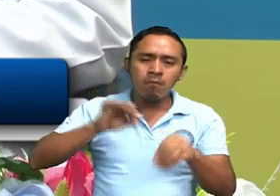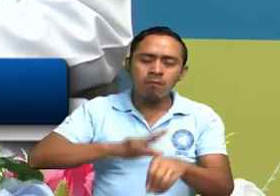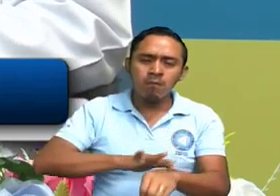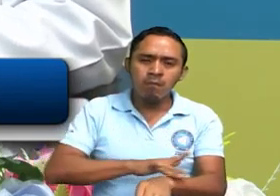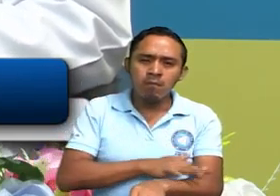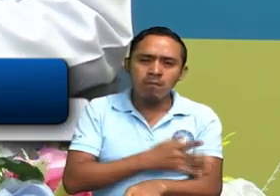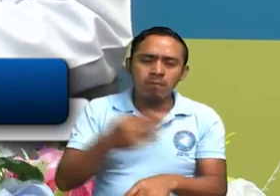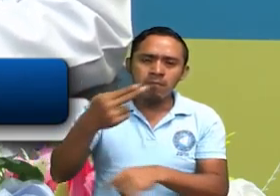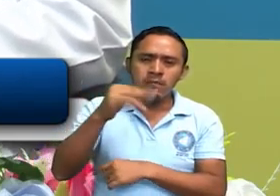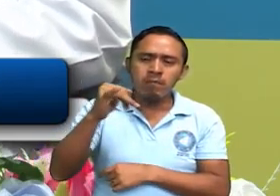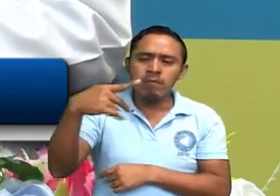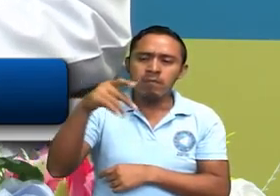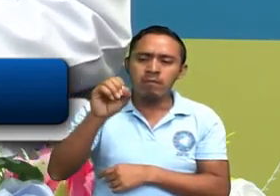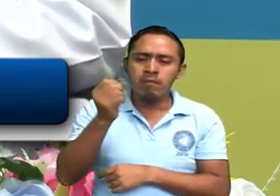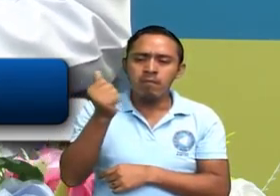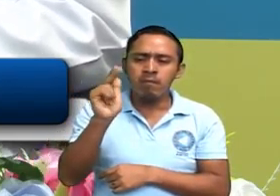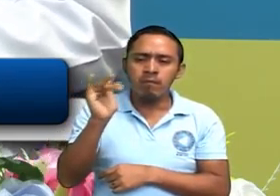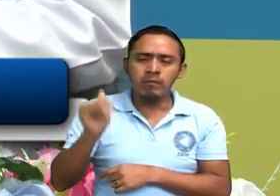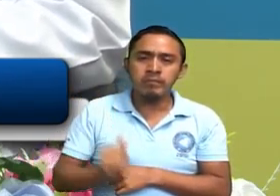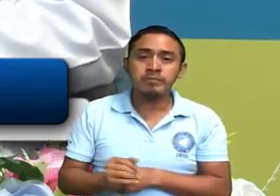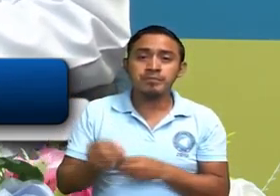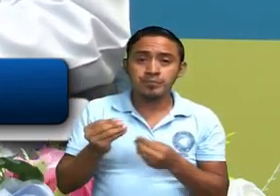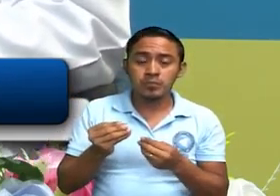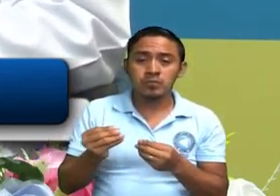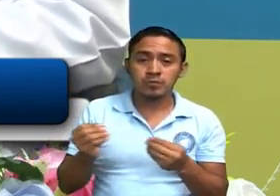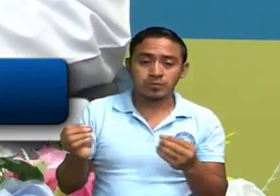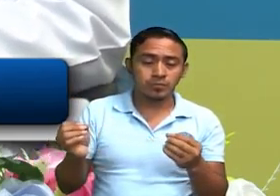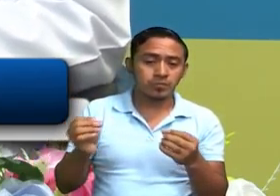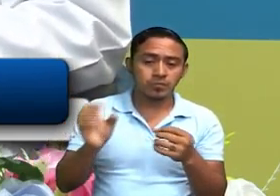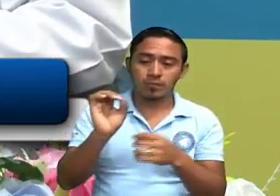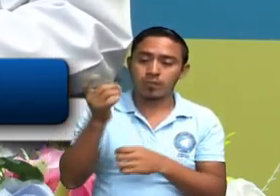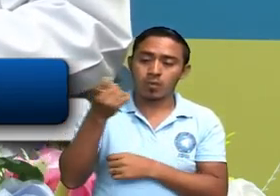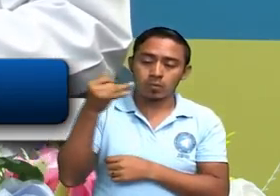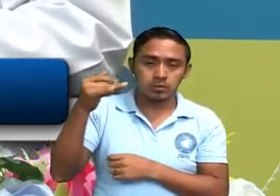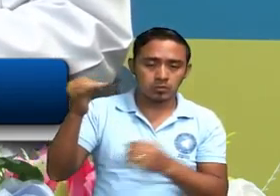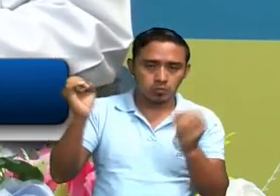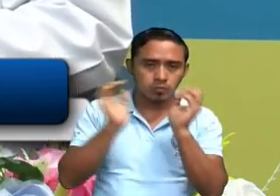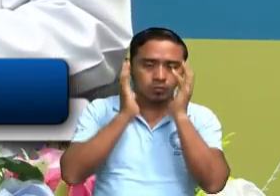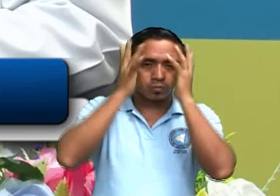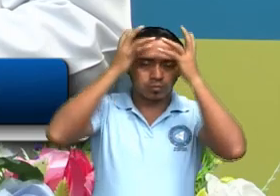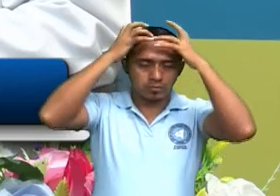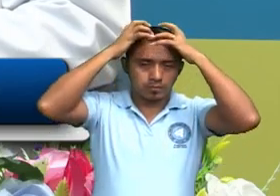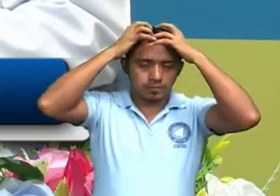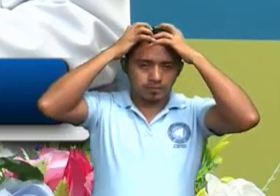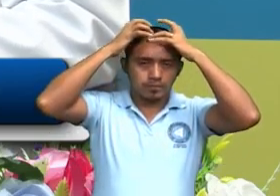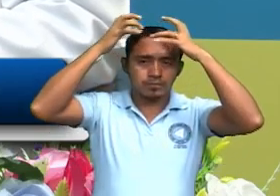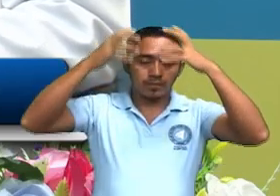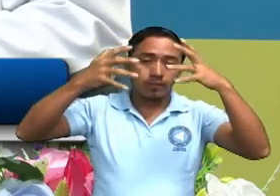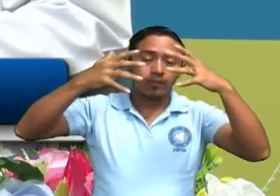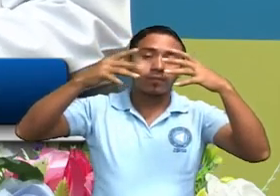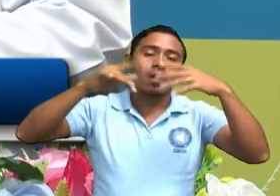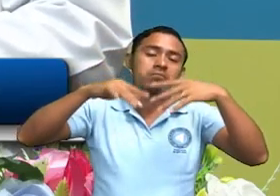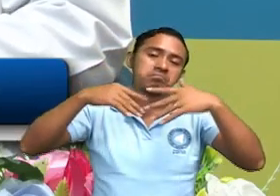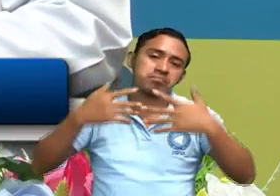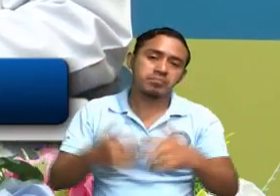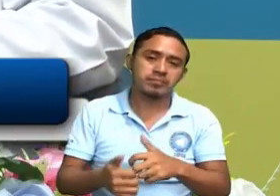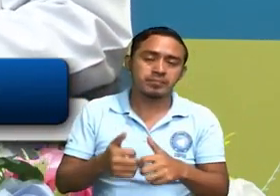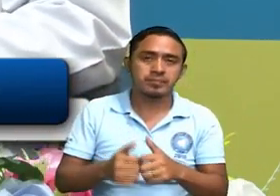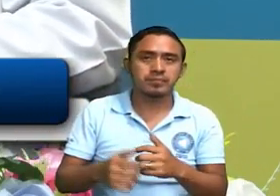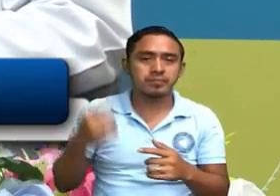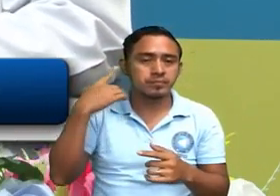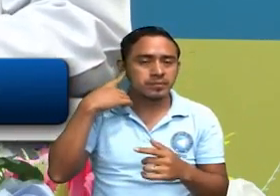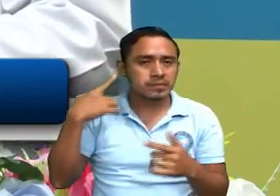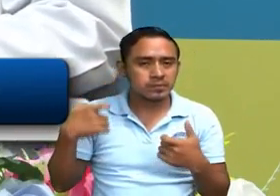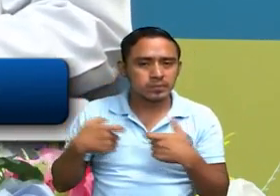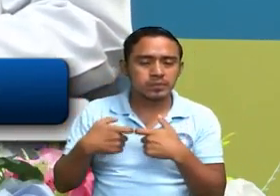la hipoxia, es decir, cuando no entra suficiente oxígeno al cerebro, ¿verdad? Entonces, estas pueden ser una